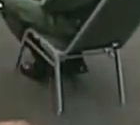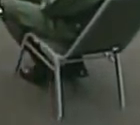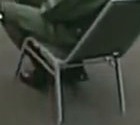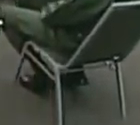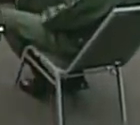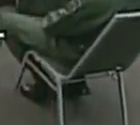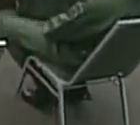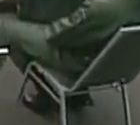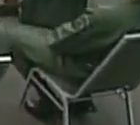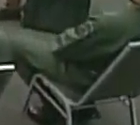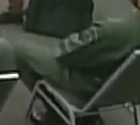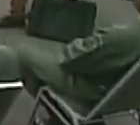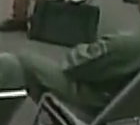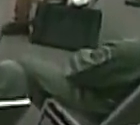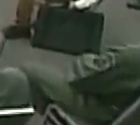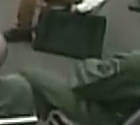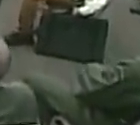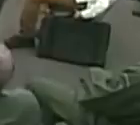queridos